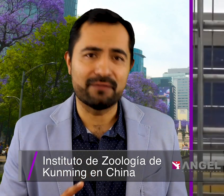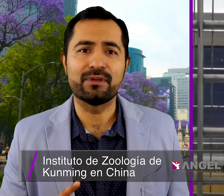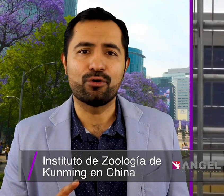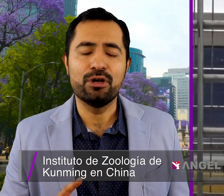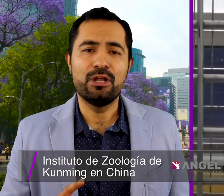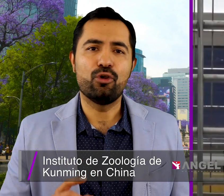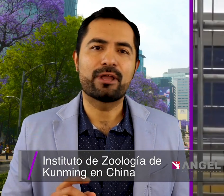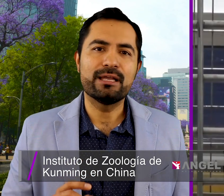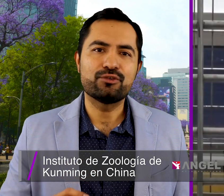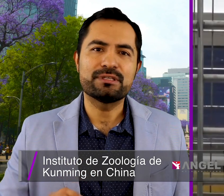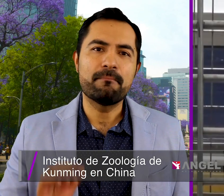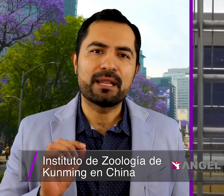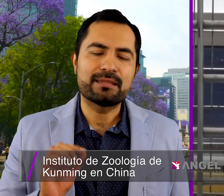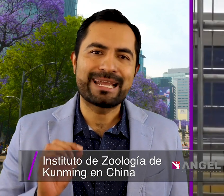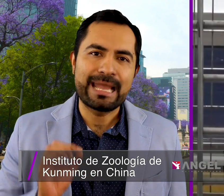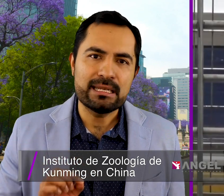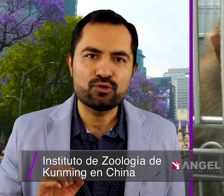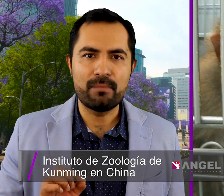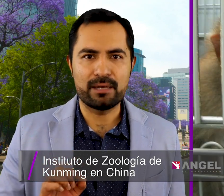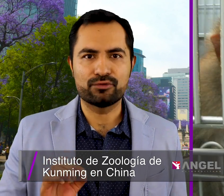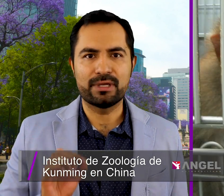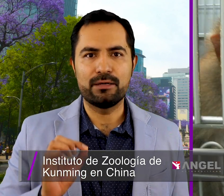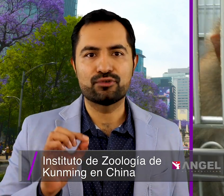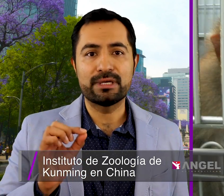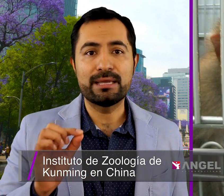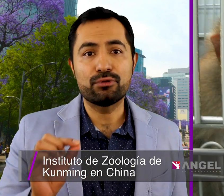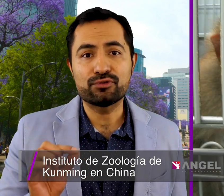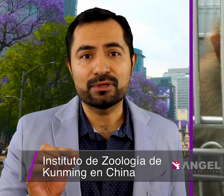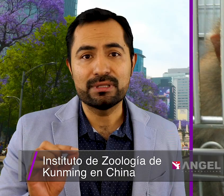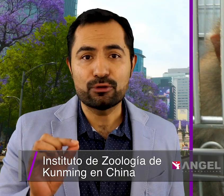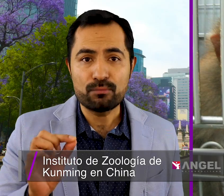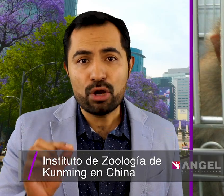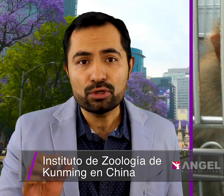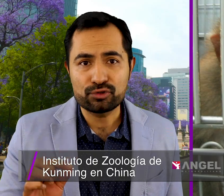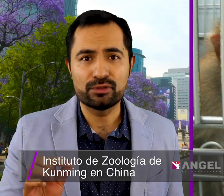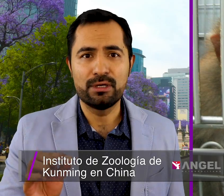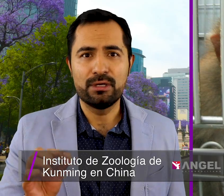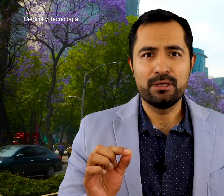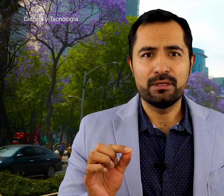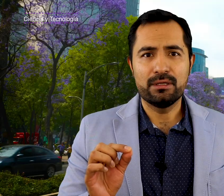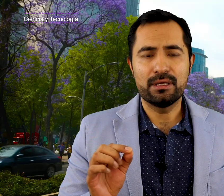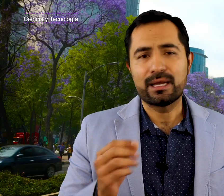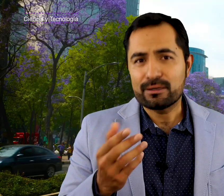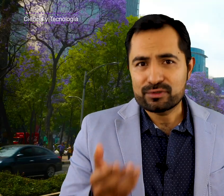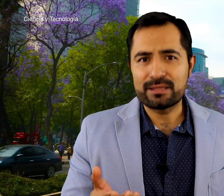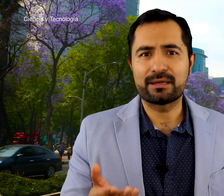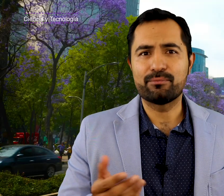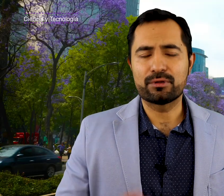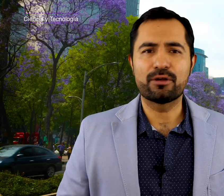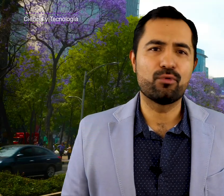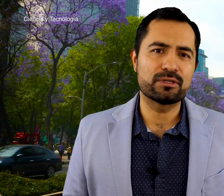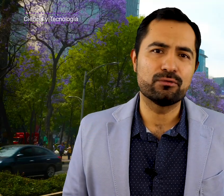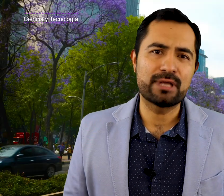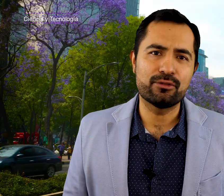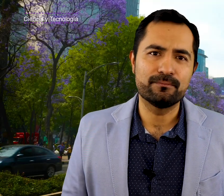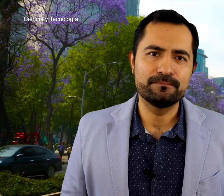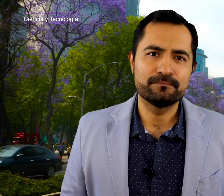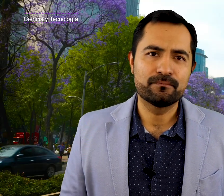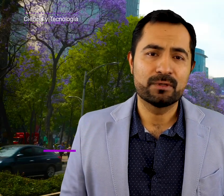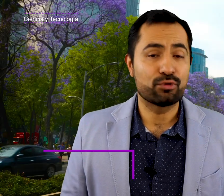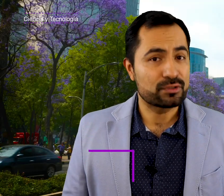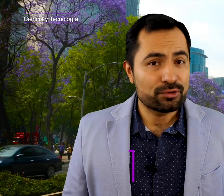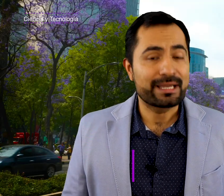este científico lo que ha hecho es implantar genes humanos en los cerebros de los monos. ¿Y qué cree usted que reporta como